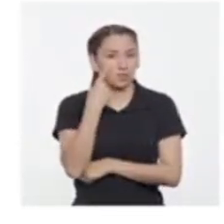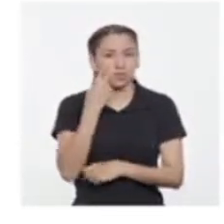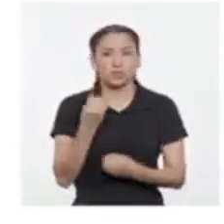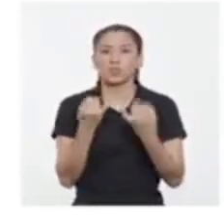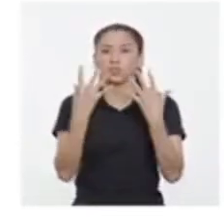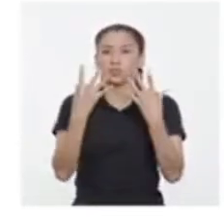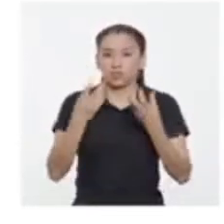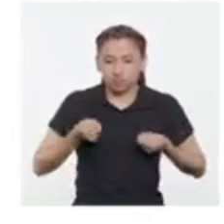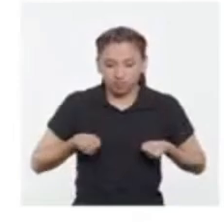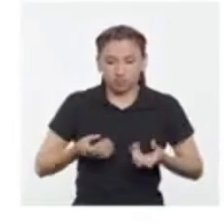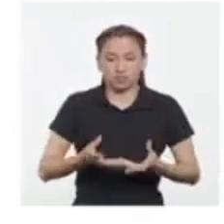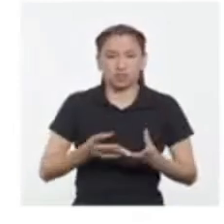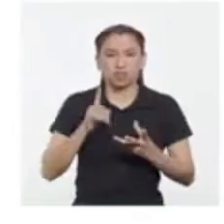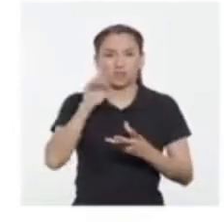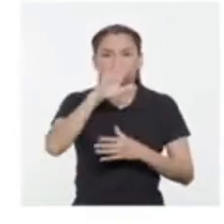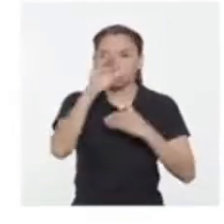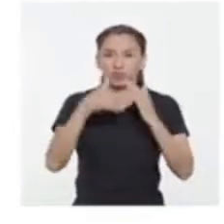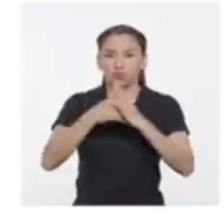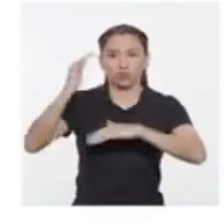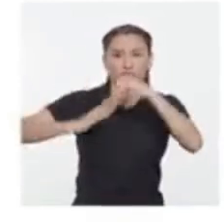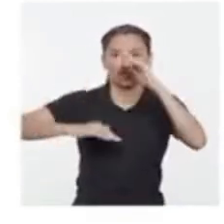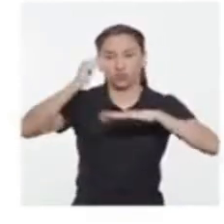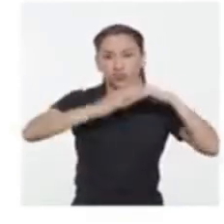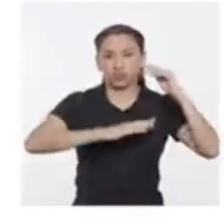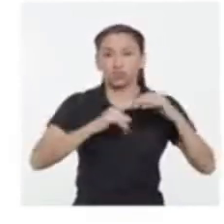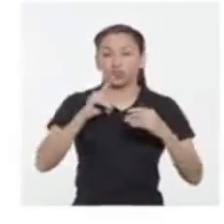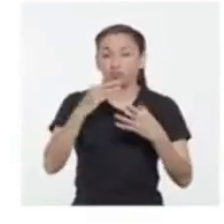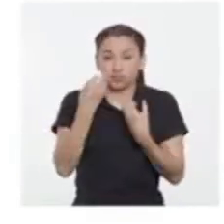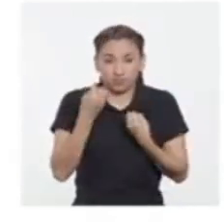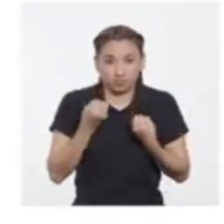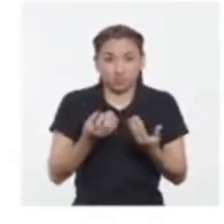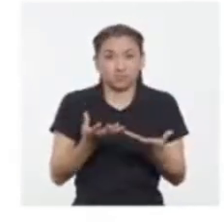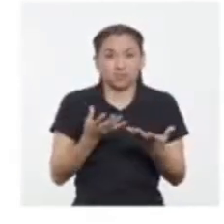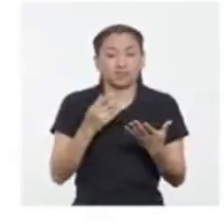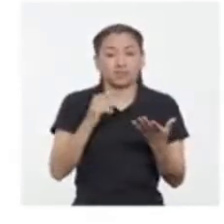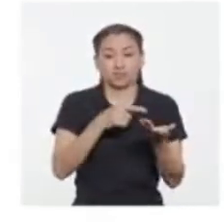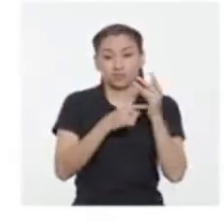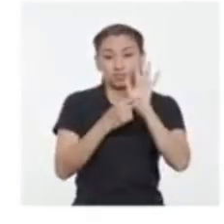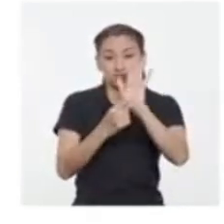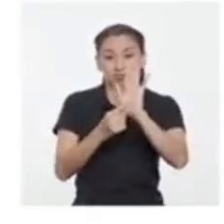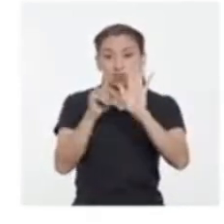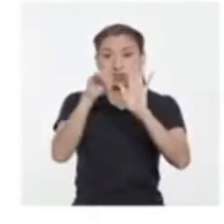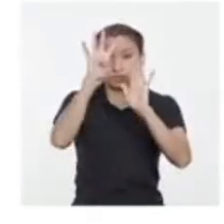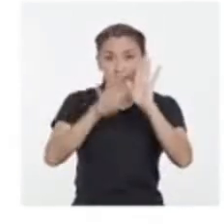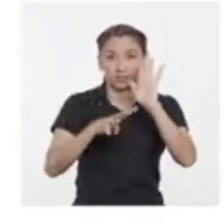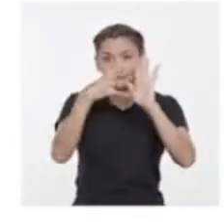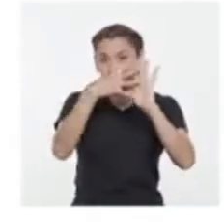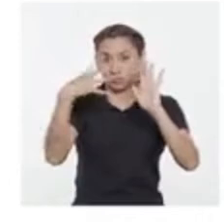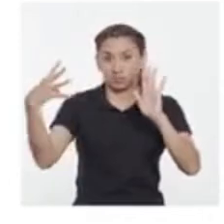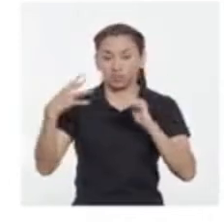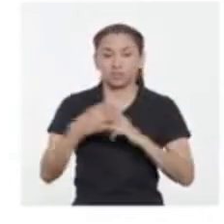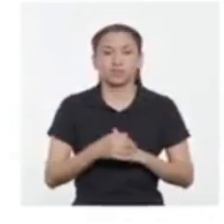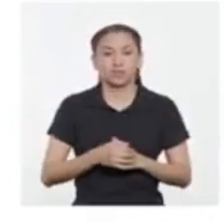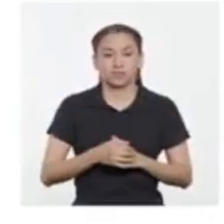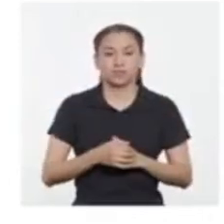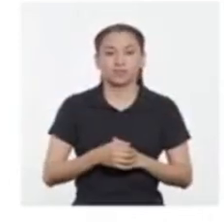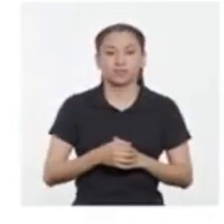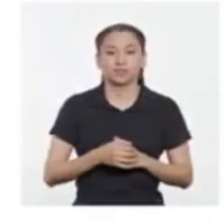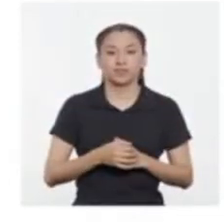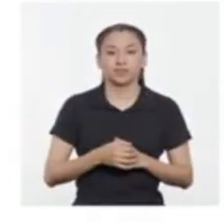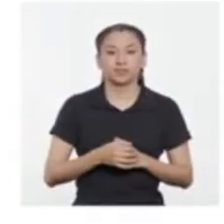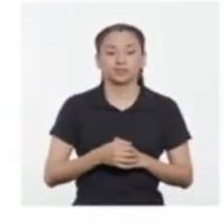cuánto gastarían en la construcción de un fitotoldo, cuyas cantidades y costos se muestran en la tabla.